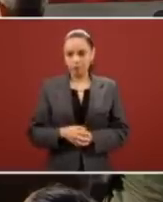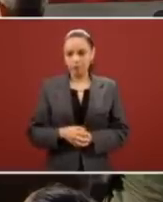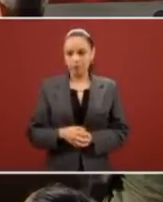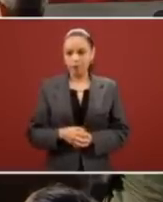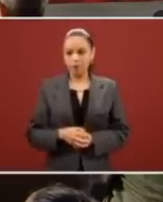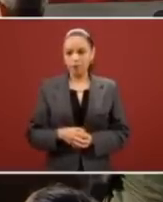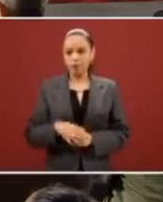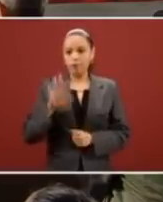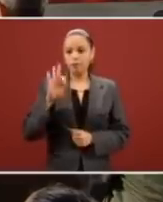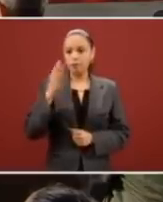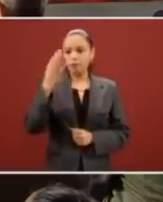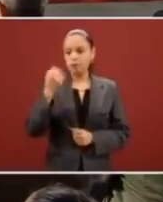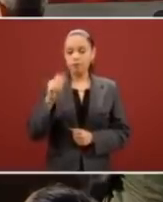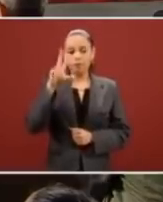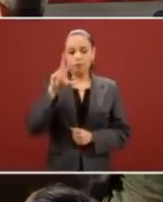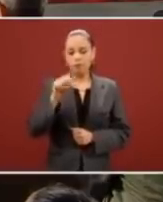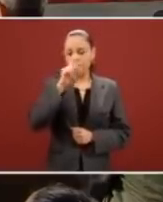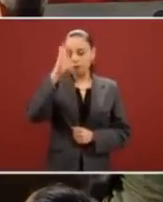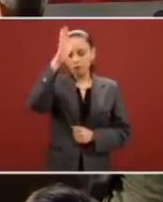49 en contra,